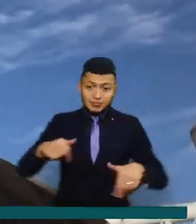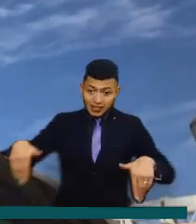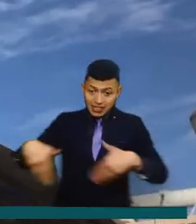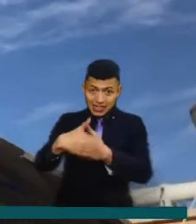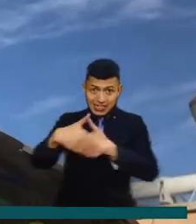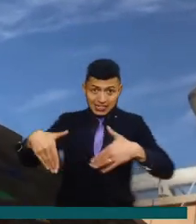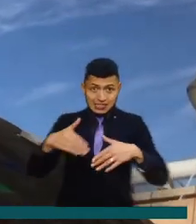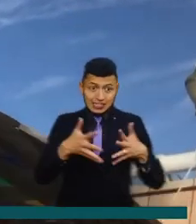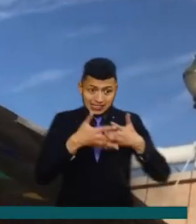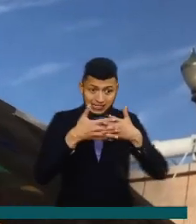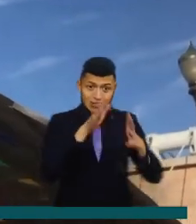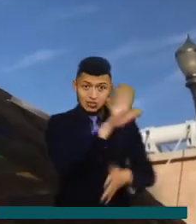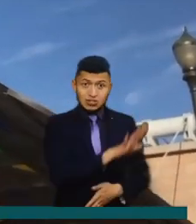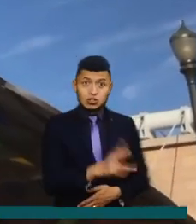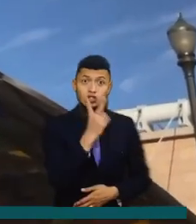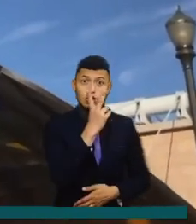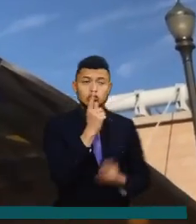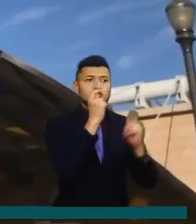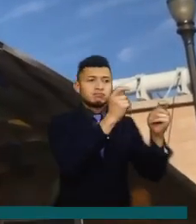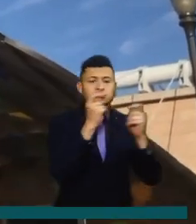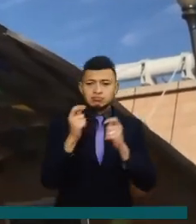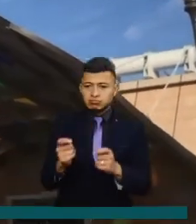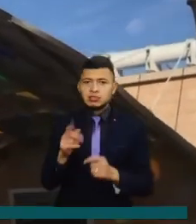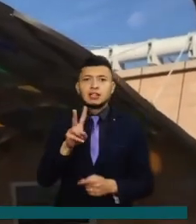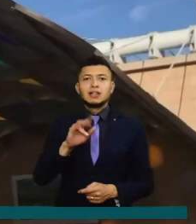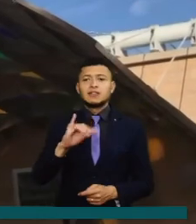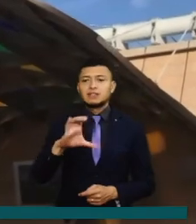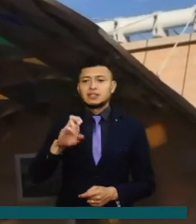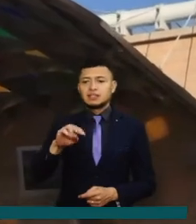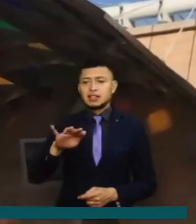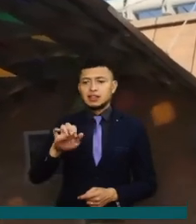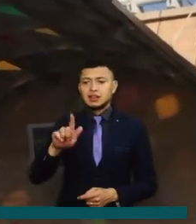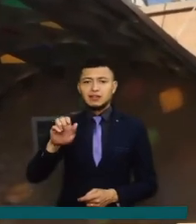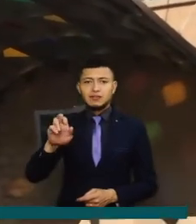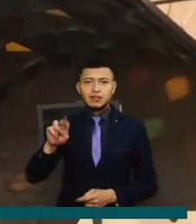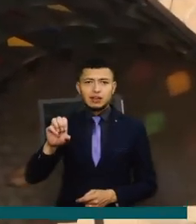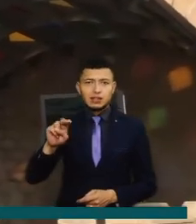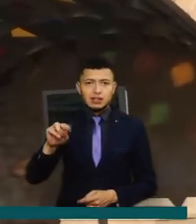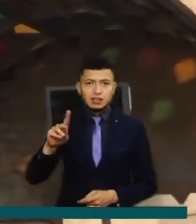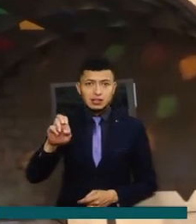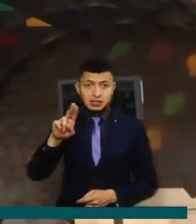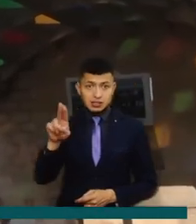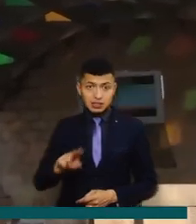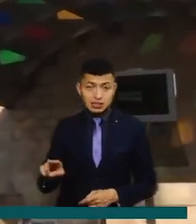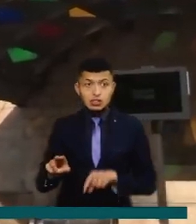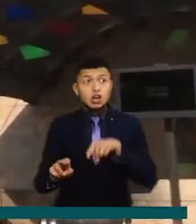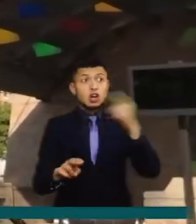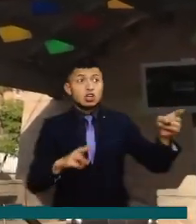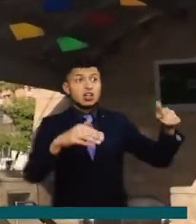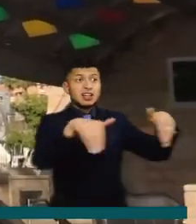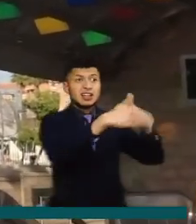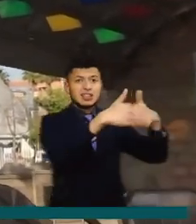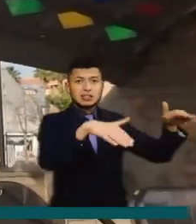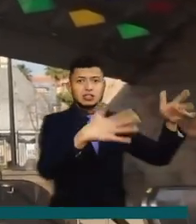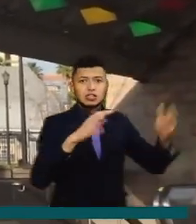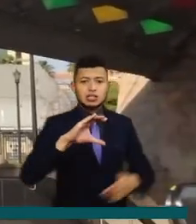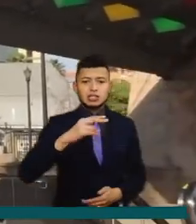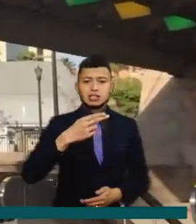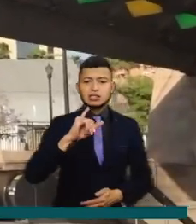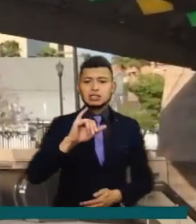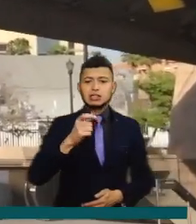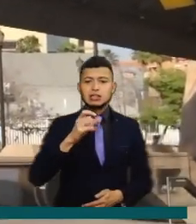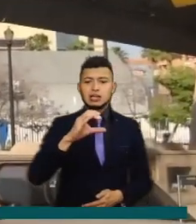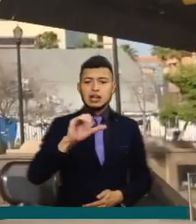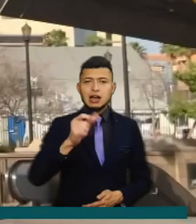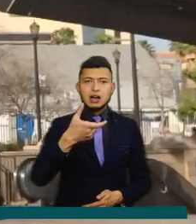Estados Unidos donde el nombre de Vicente Fernández quedará inmortalizado. Una está en La Villita, en Chicago, Illinois,